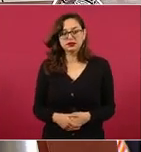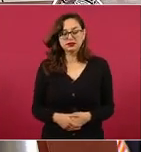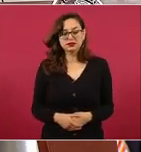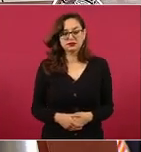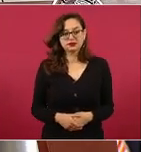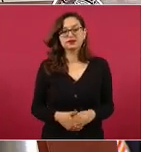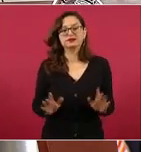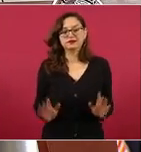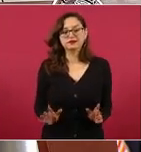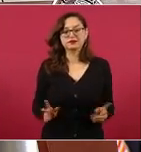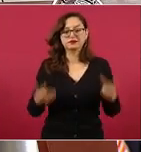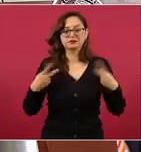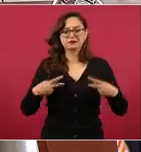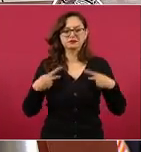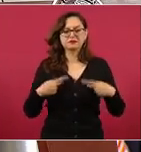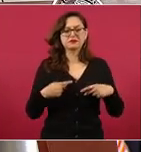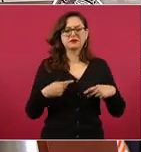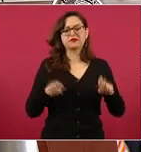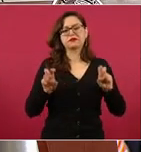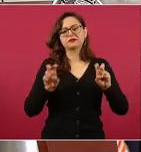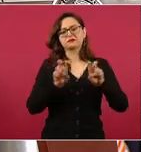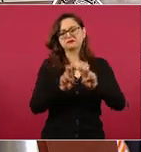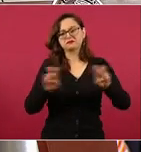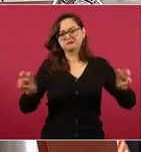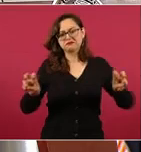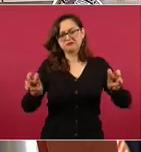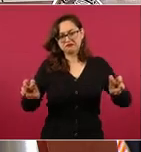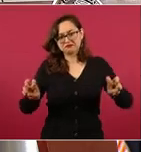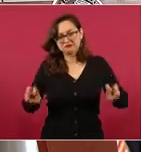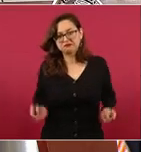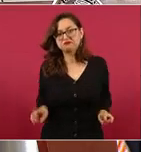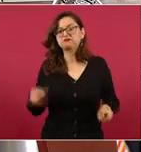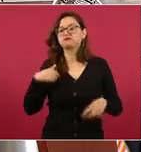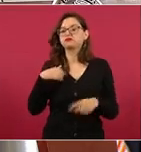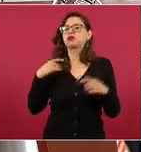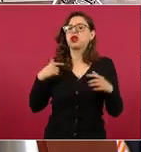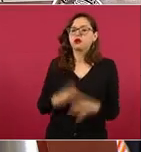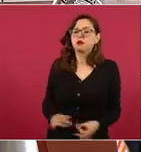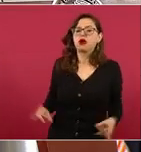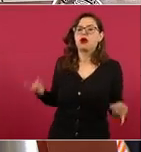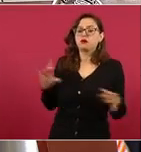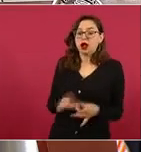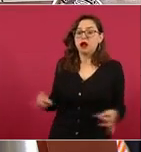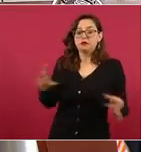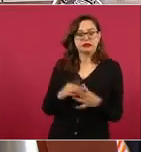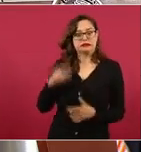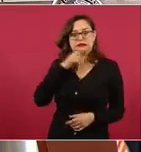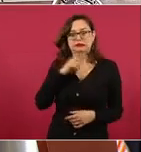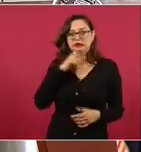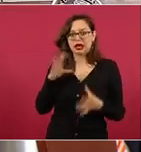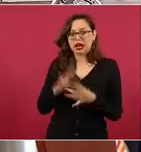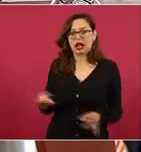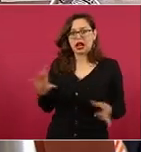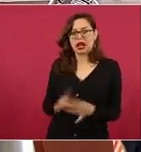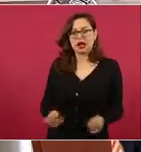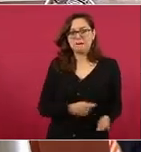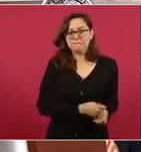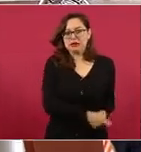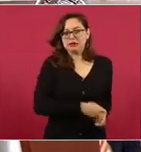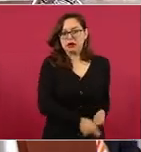que venía la gente sentada en el camión, hablaba rápido.